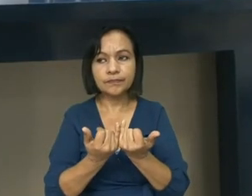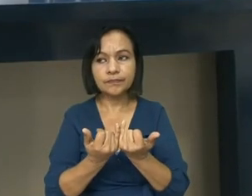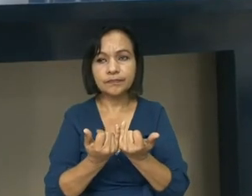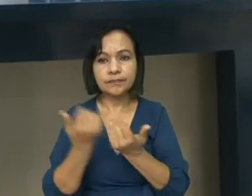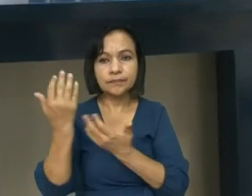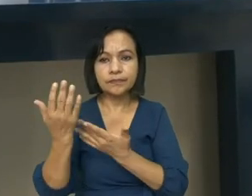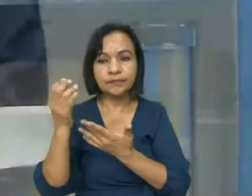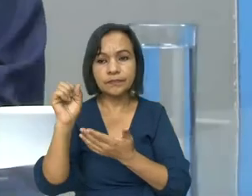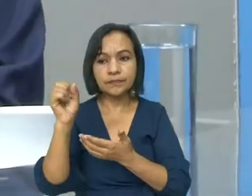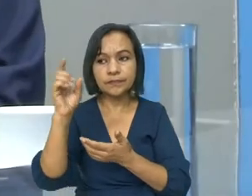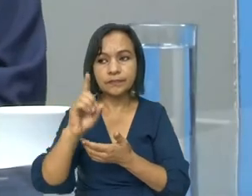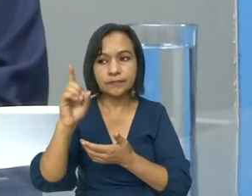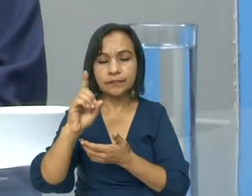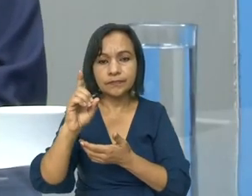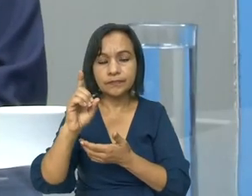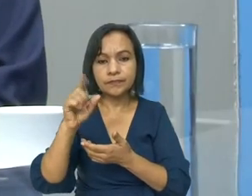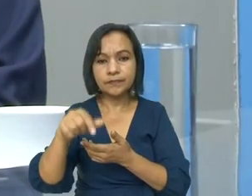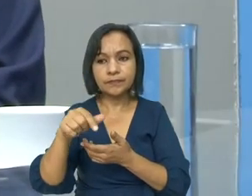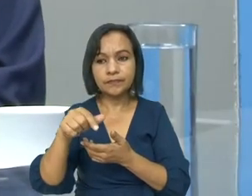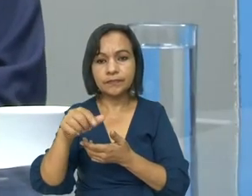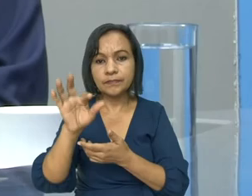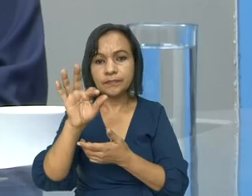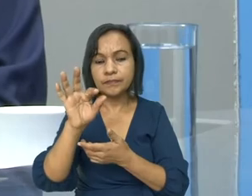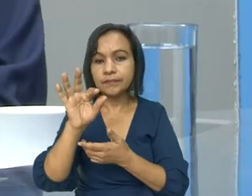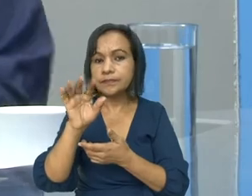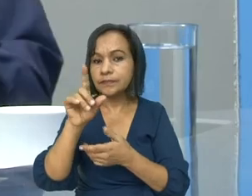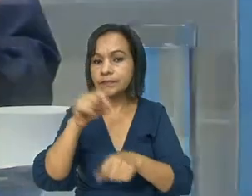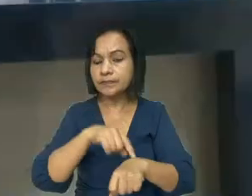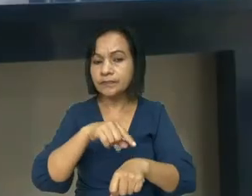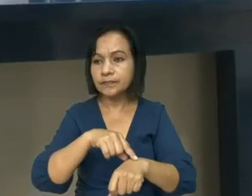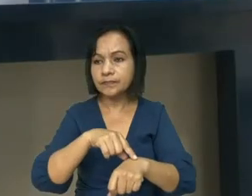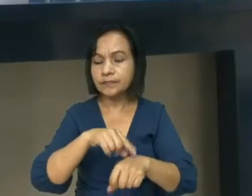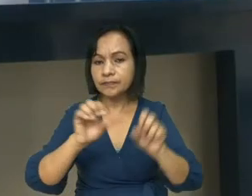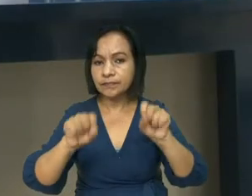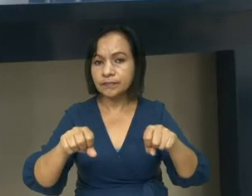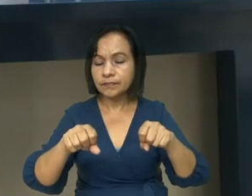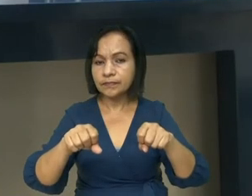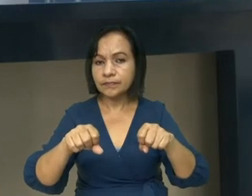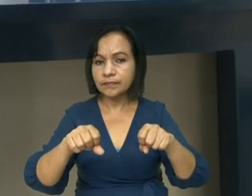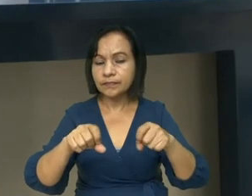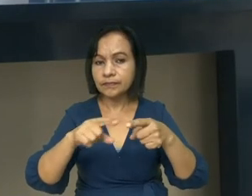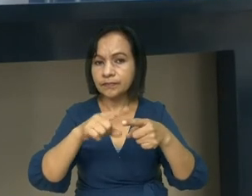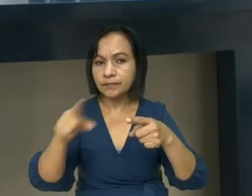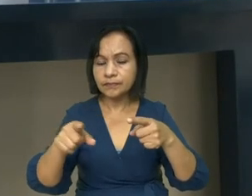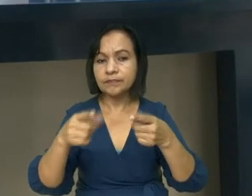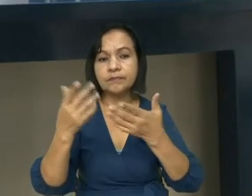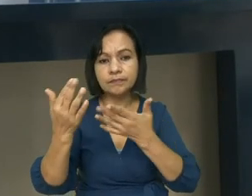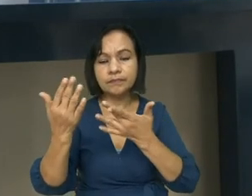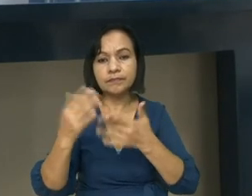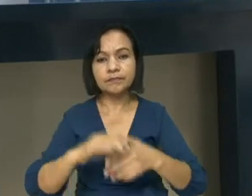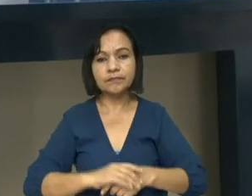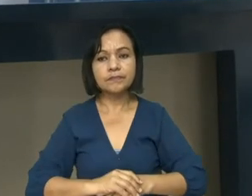los esperamos todos los fines de semana. Ya saben, hoy vayan al Mega Fest a partir de las 10 de la mañana. Todos esos motorizados, váyanse a la cuarta etapa, ahí vamos a